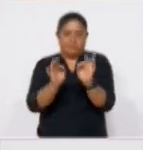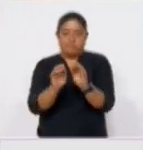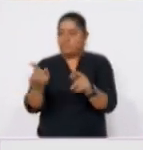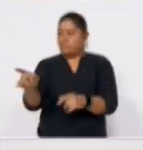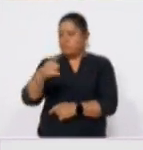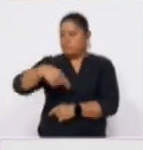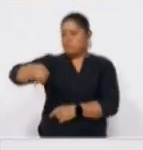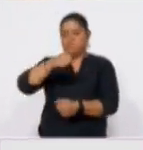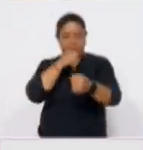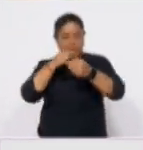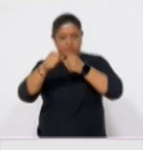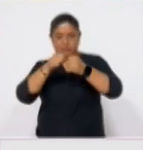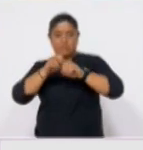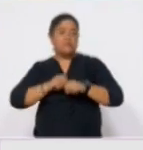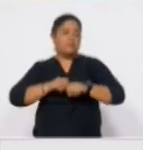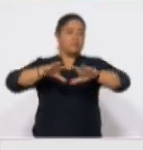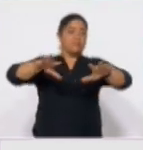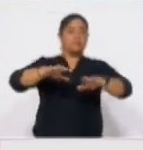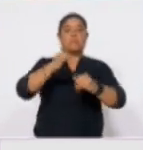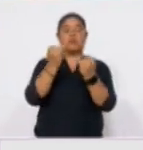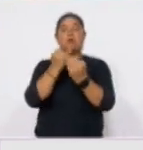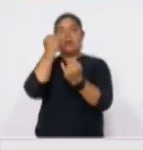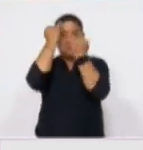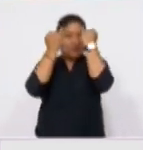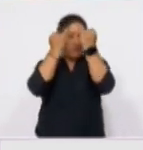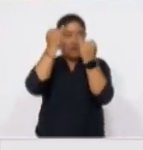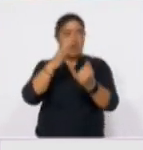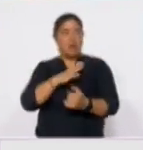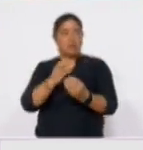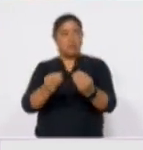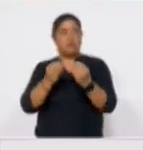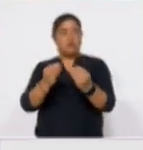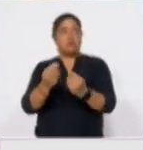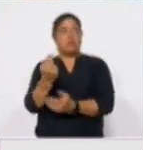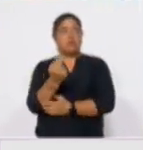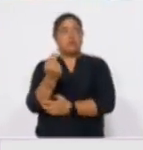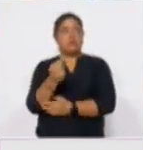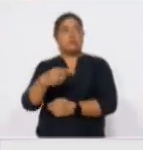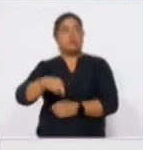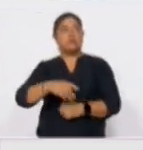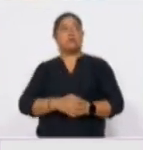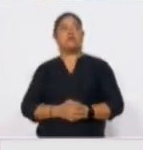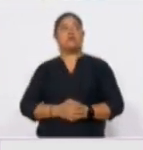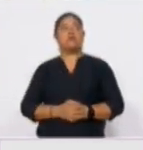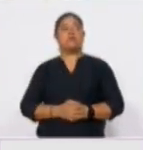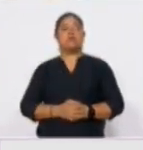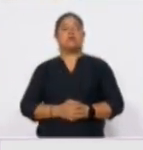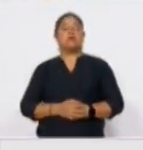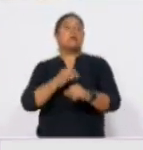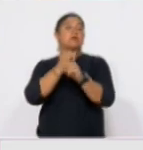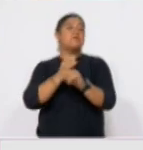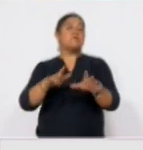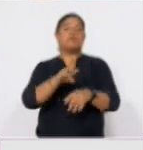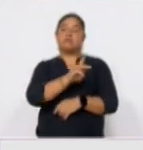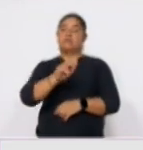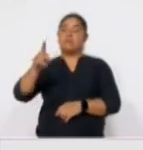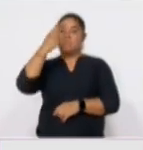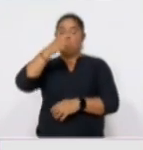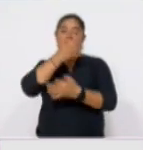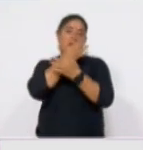públicos. Pero no solo eso, o sea, hay muchas estrategias que necesitamos de los medios públicos de información para poder